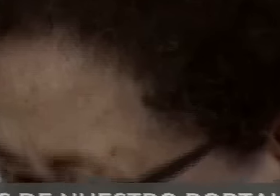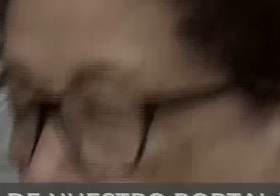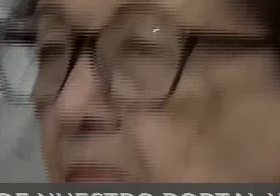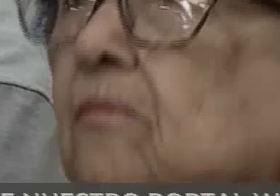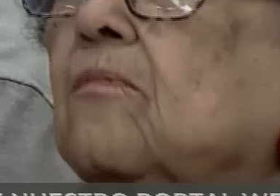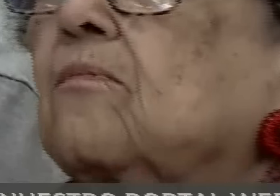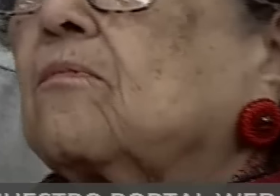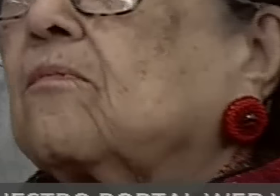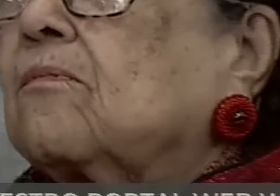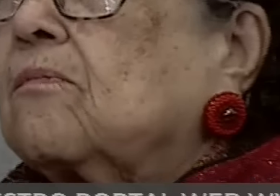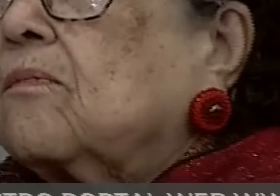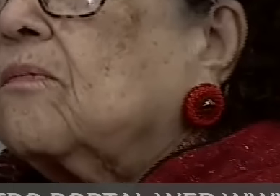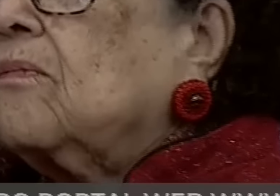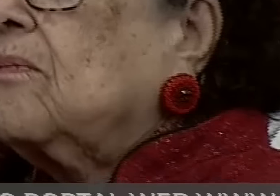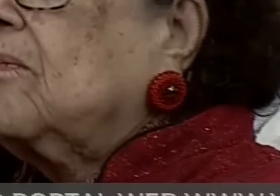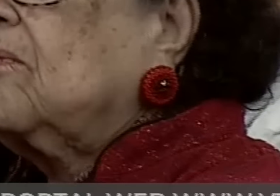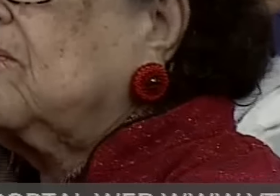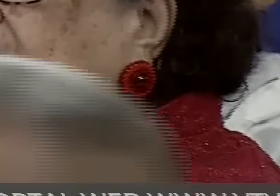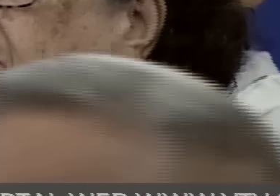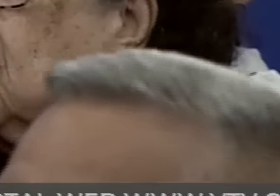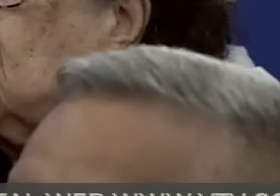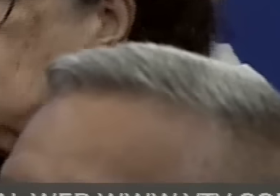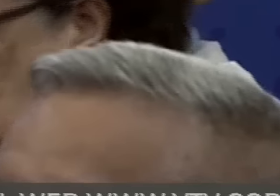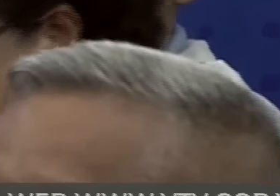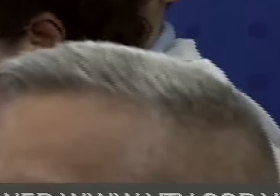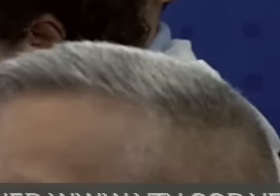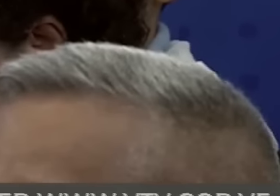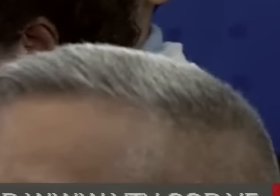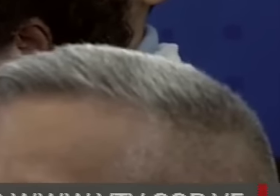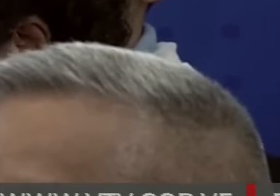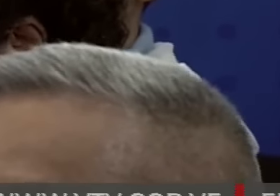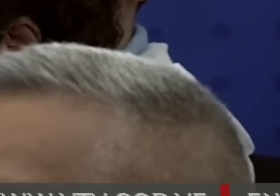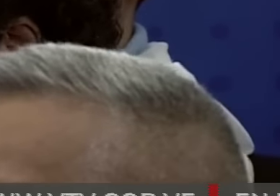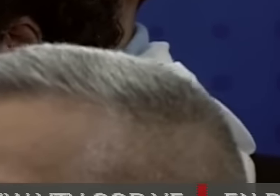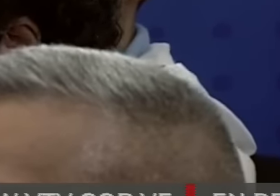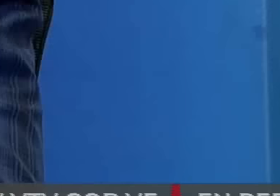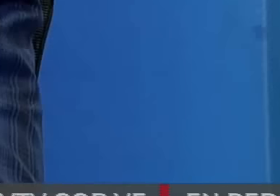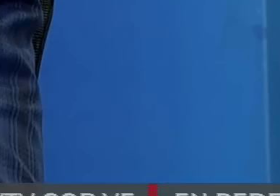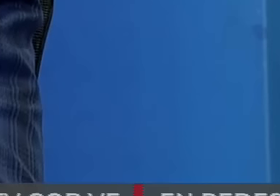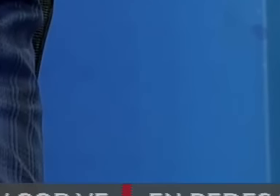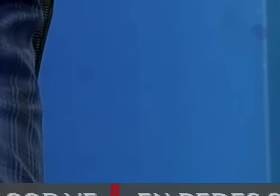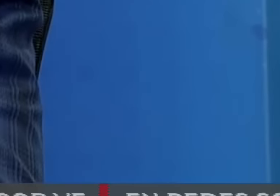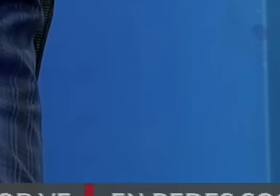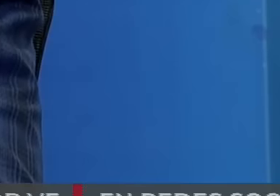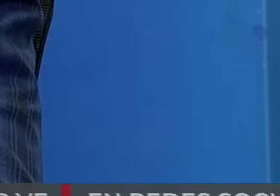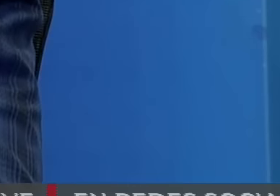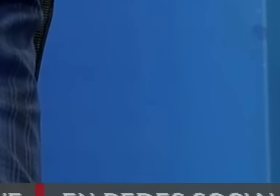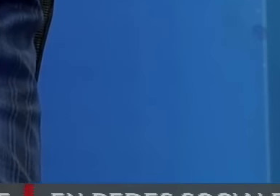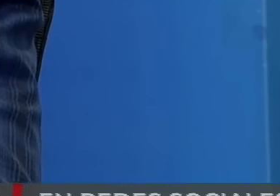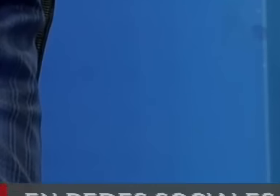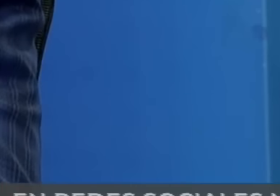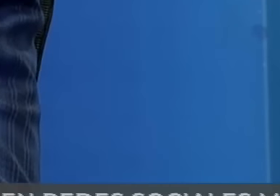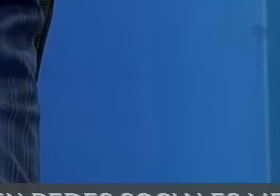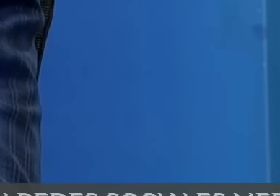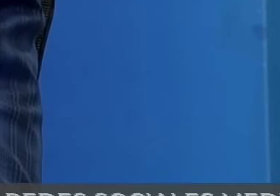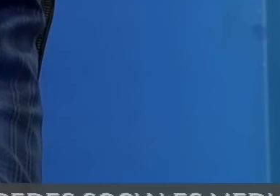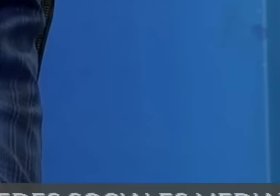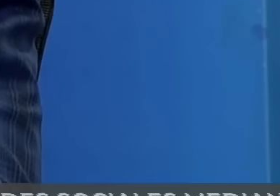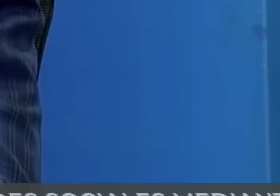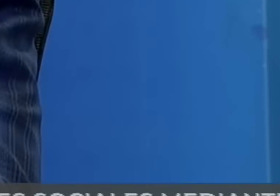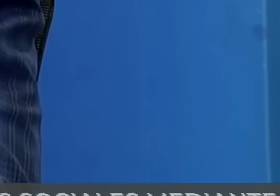María, en 2 años, yo creo que deberíamos tener una meta, que es la construcción a un